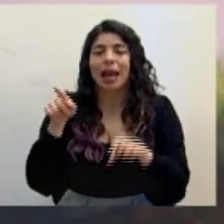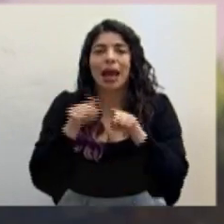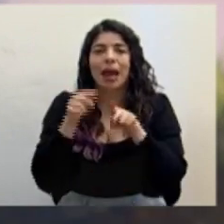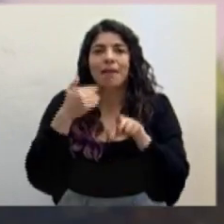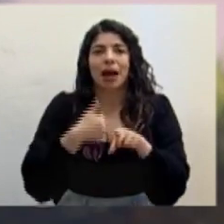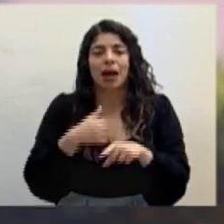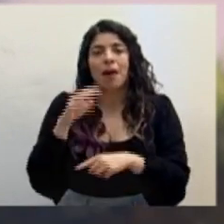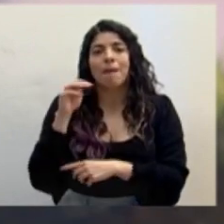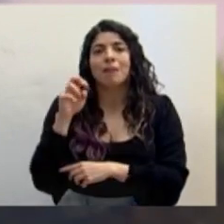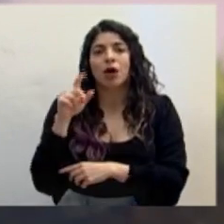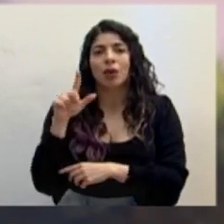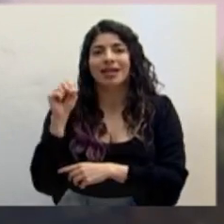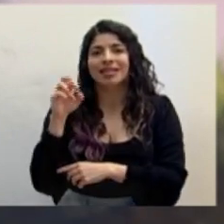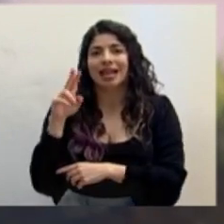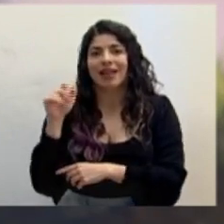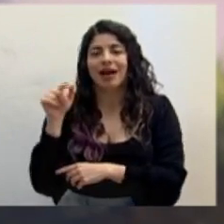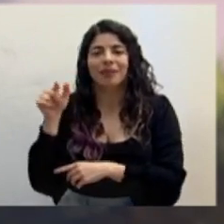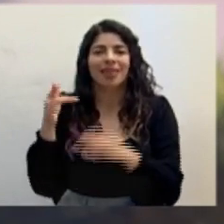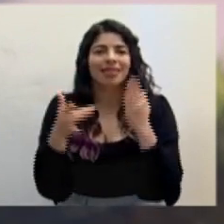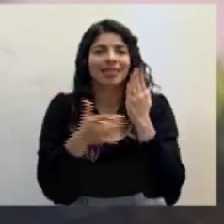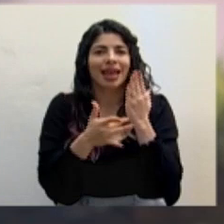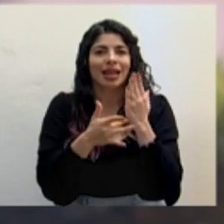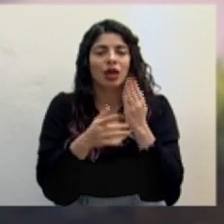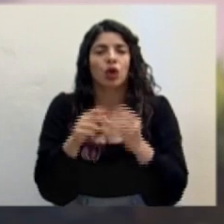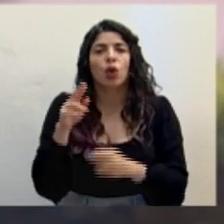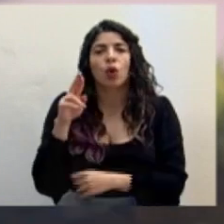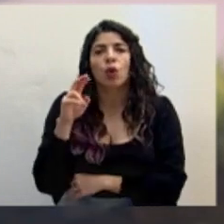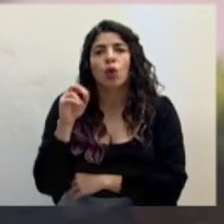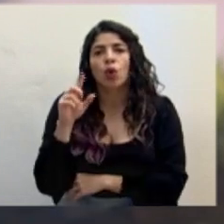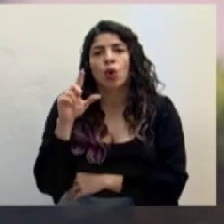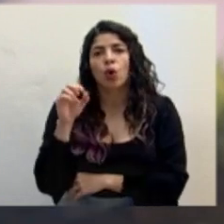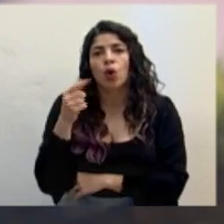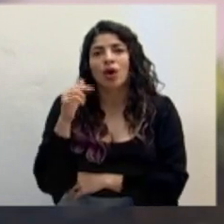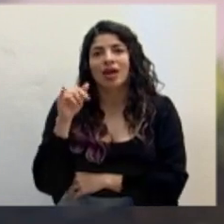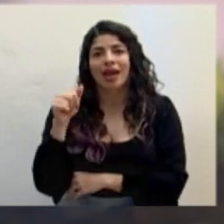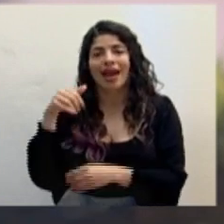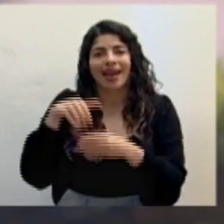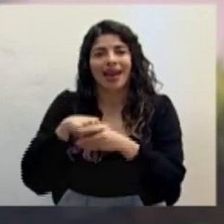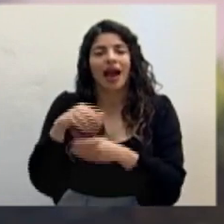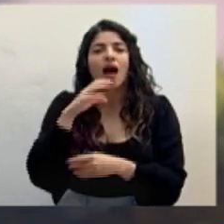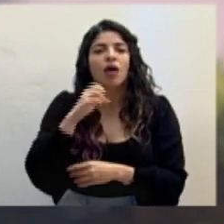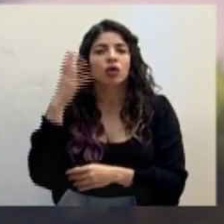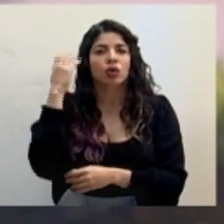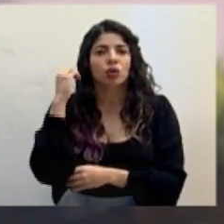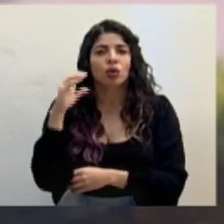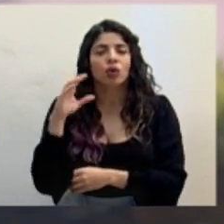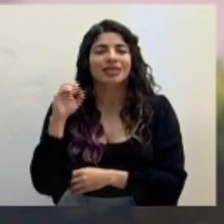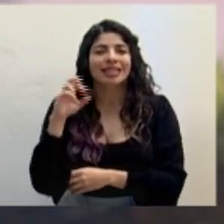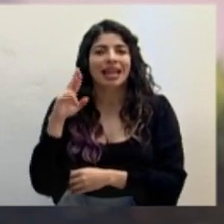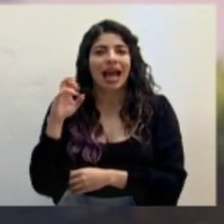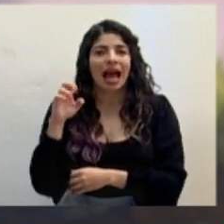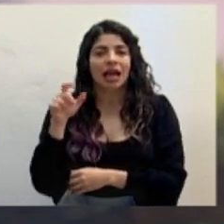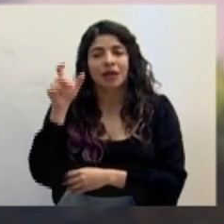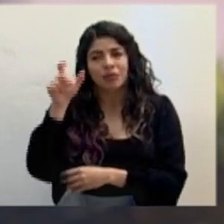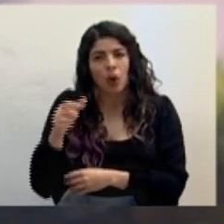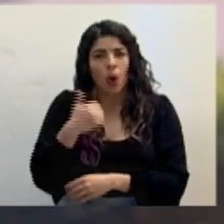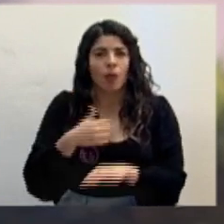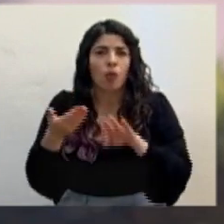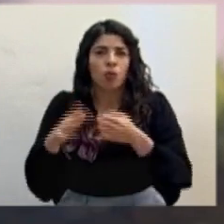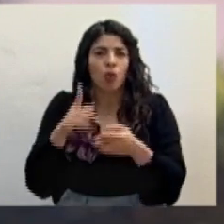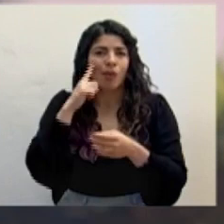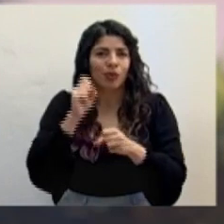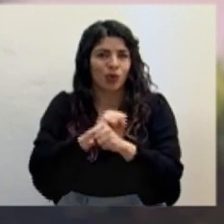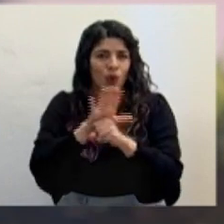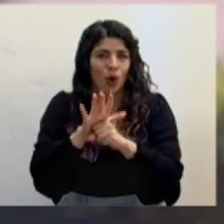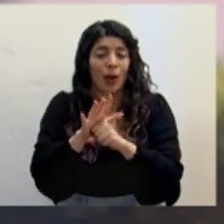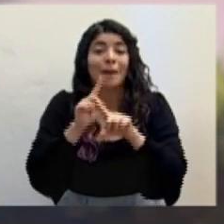el técnico en urología del antiguo Senare, que falleció víctima de COVID, según publicó la Caja. Sin